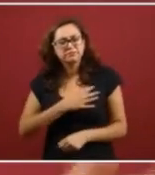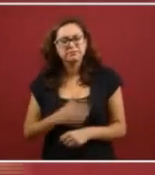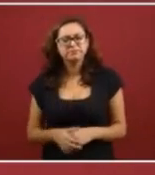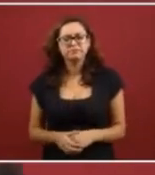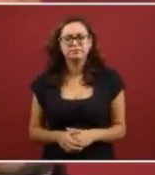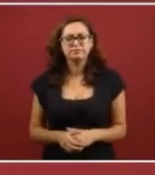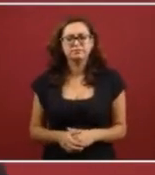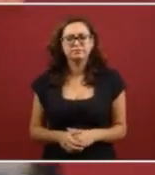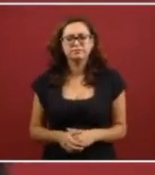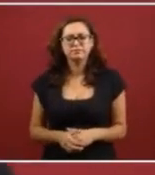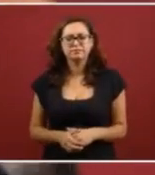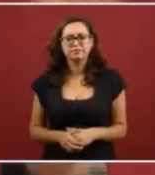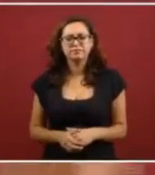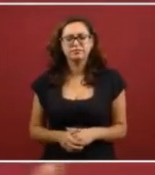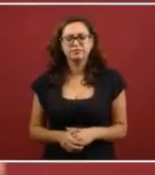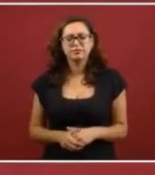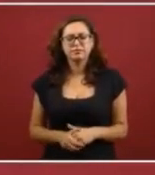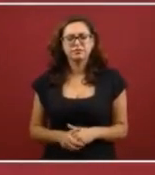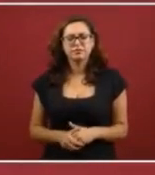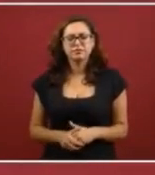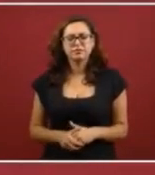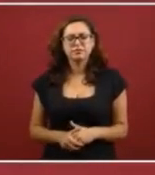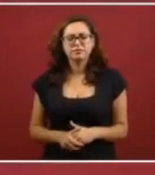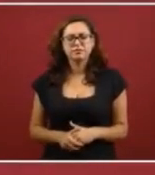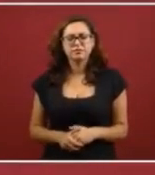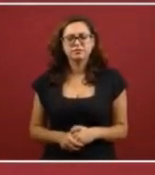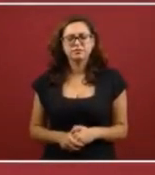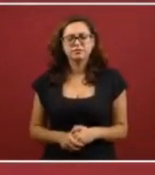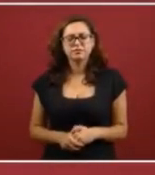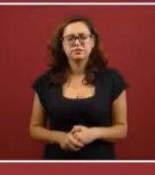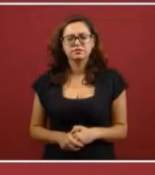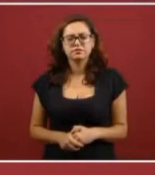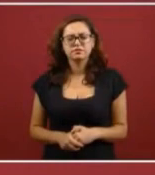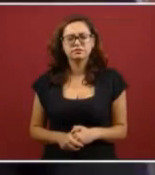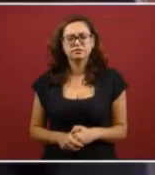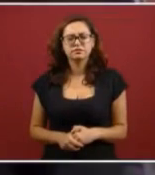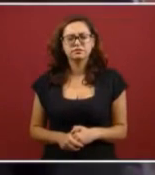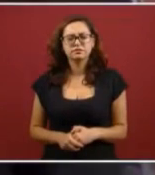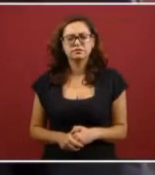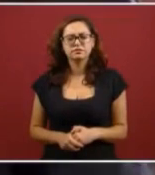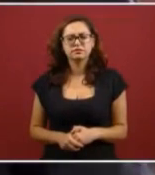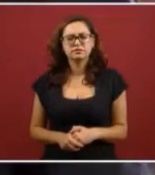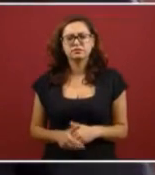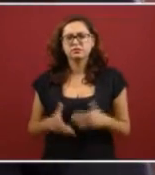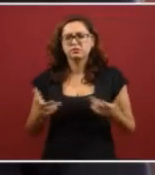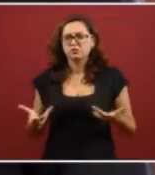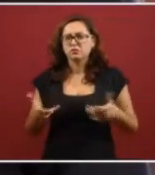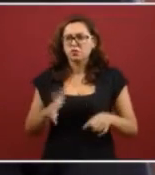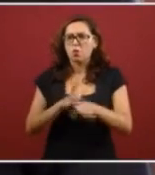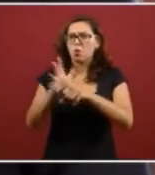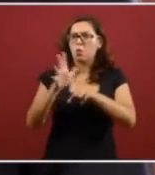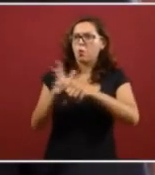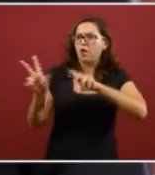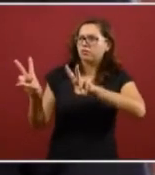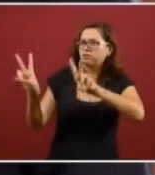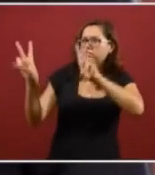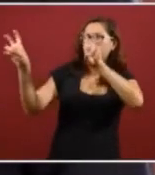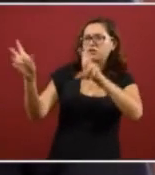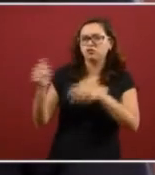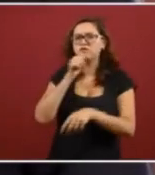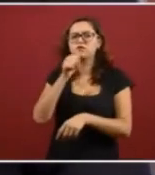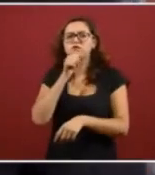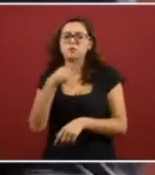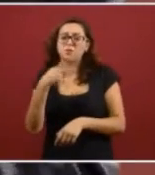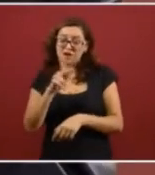O sea, es cosa it's just a de buscar el título, it's ya no just es a mismo matter of finding a